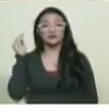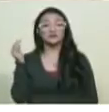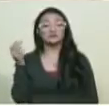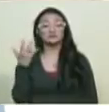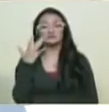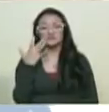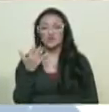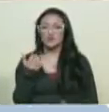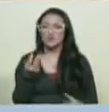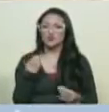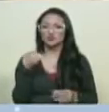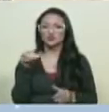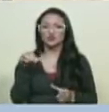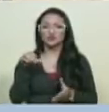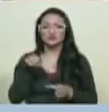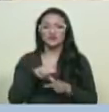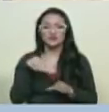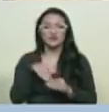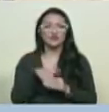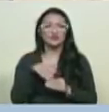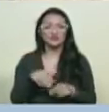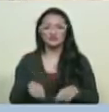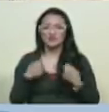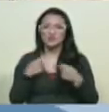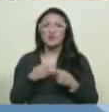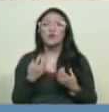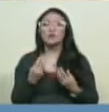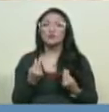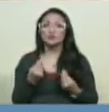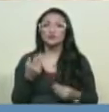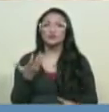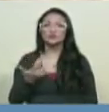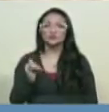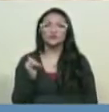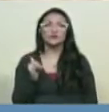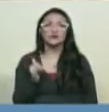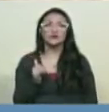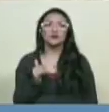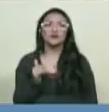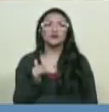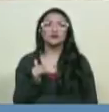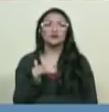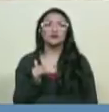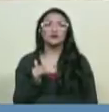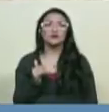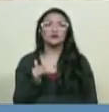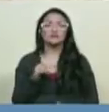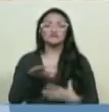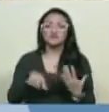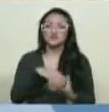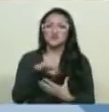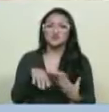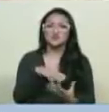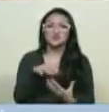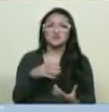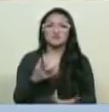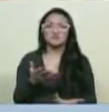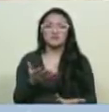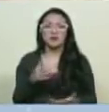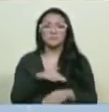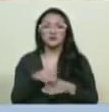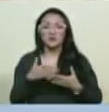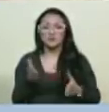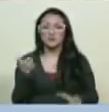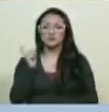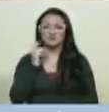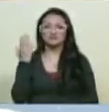desgracia en muchos centros de votación, violencia ocurrió, pues, ante la impunidad total del Ministerio Público de la época, en